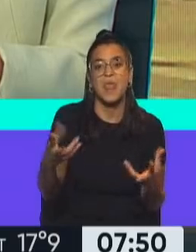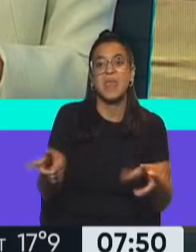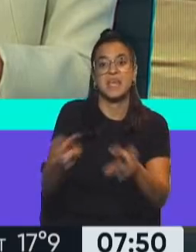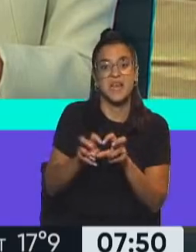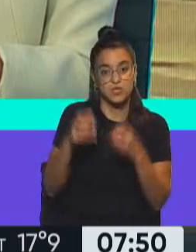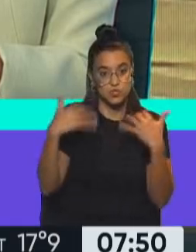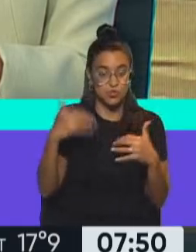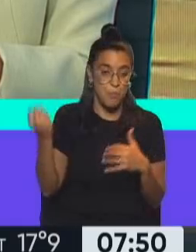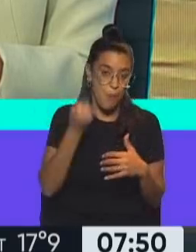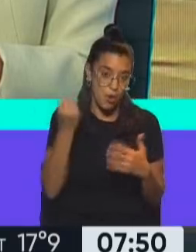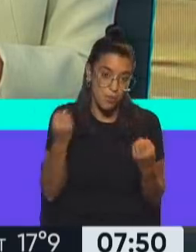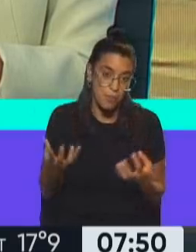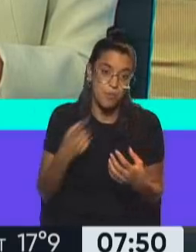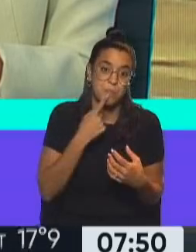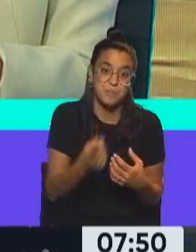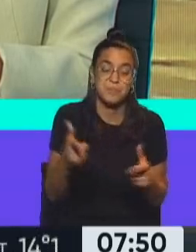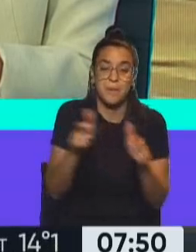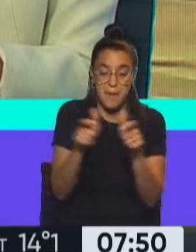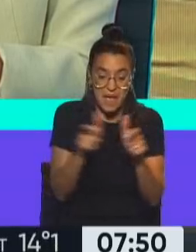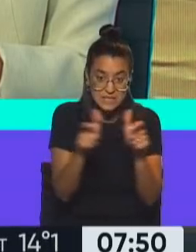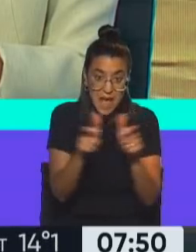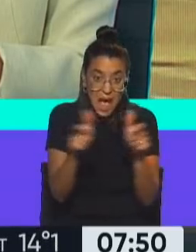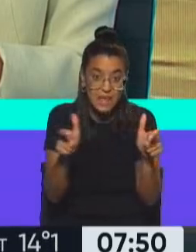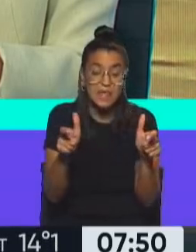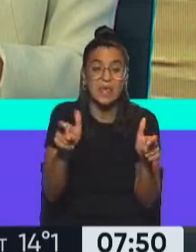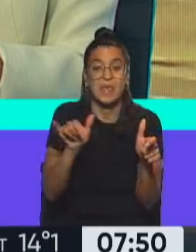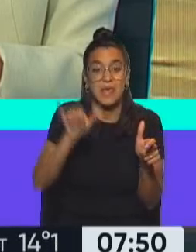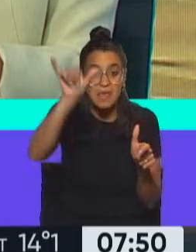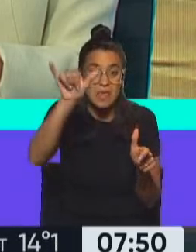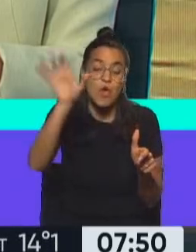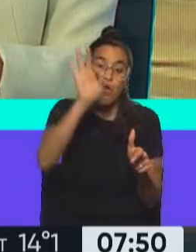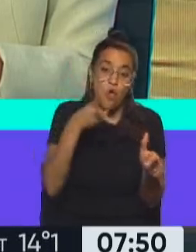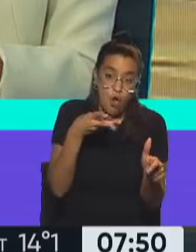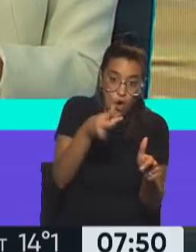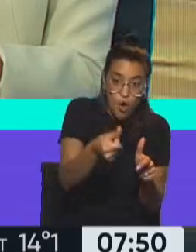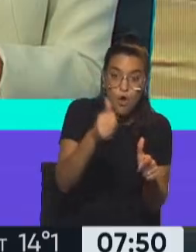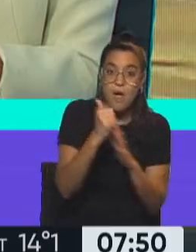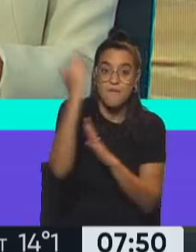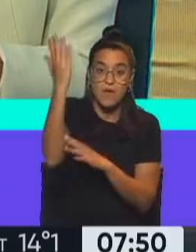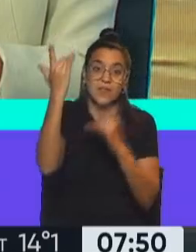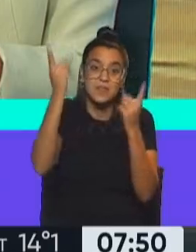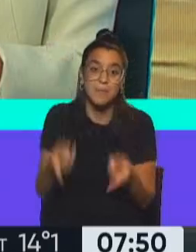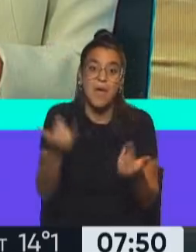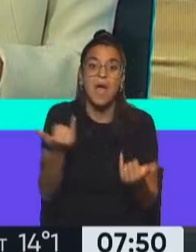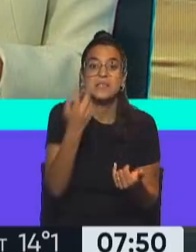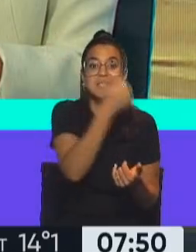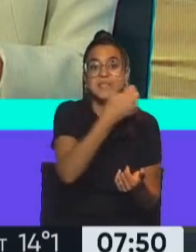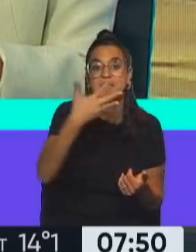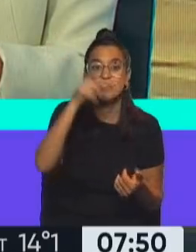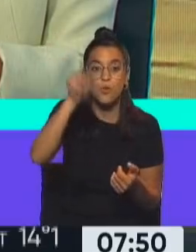ingresos importante porque recordemos que detrás de cada pasaje de cada compra en el extranjero había un